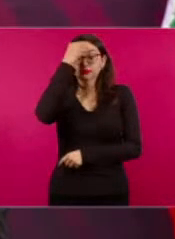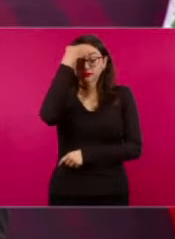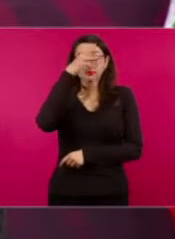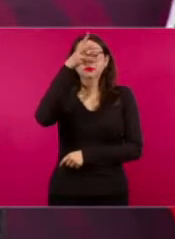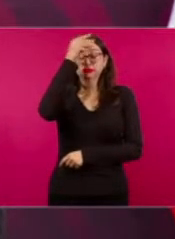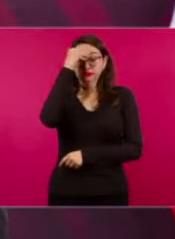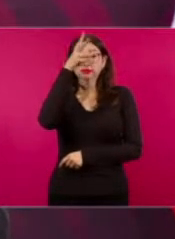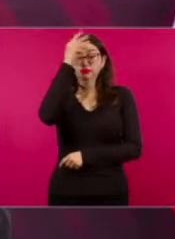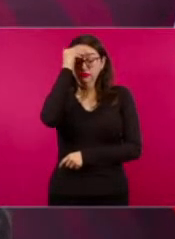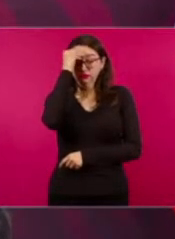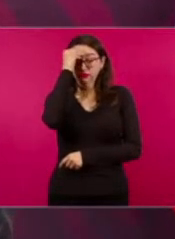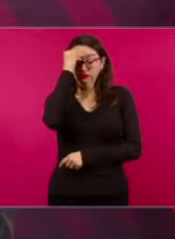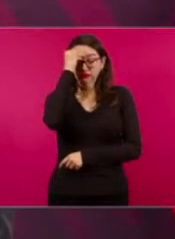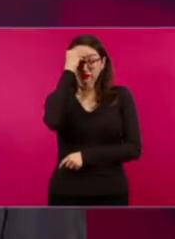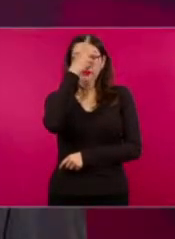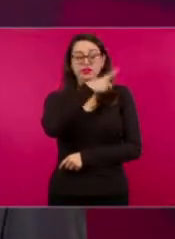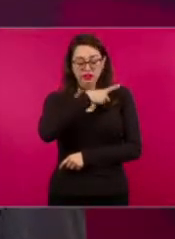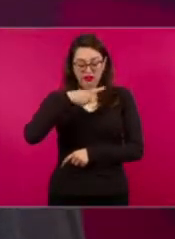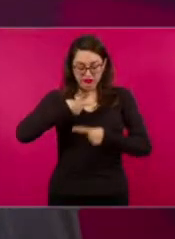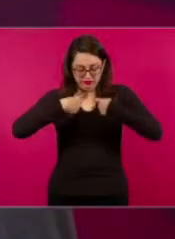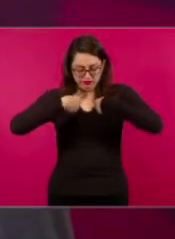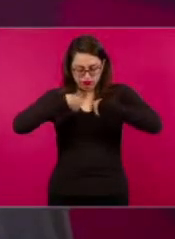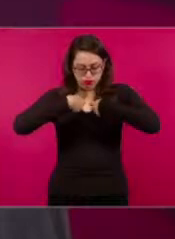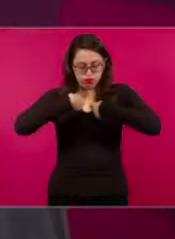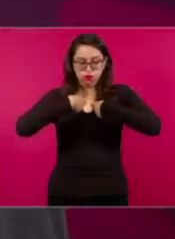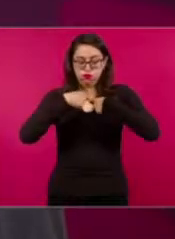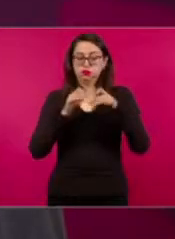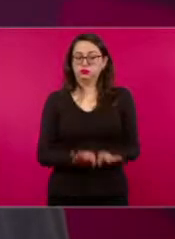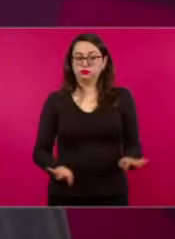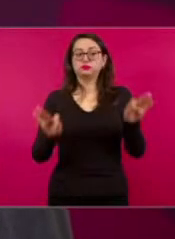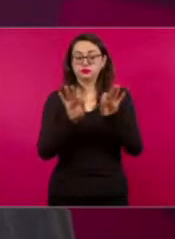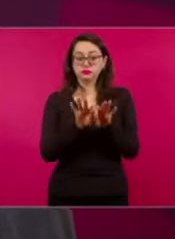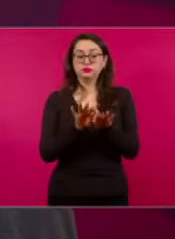Hay que aprender a autolimitarnos.